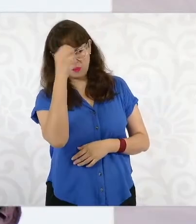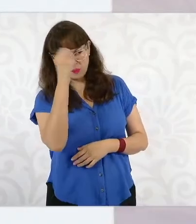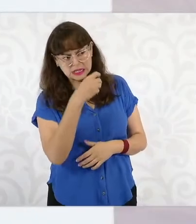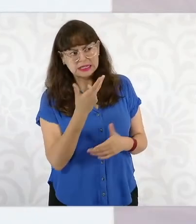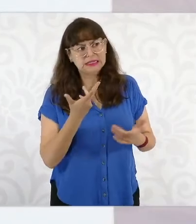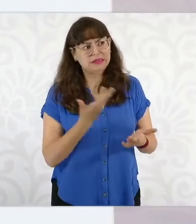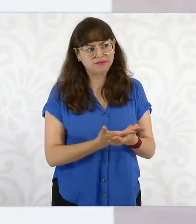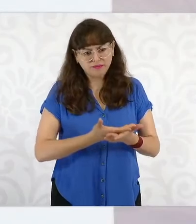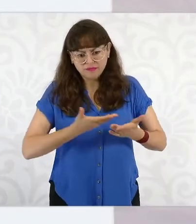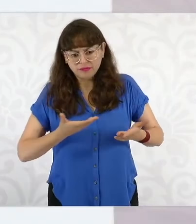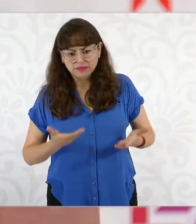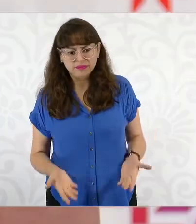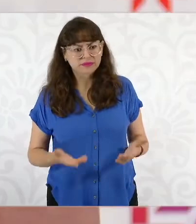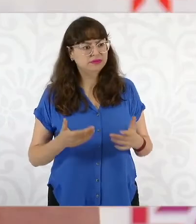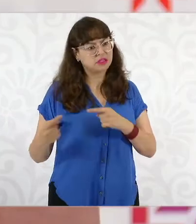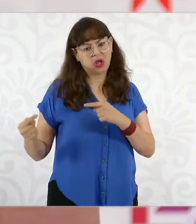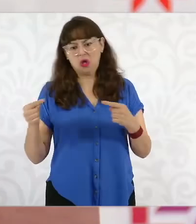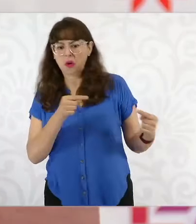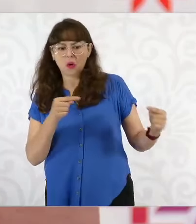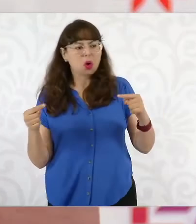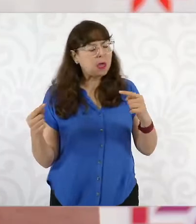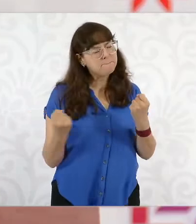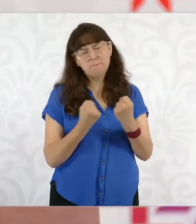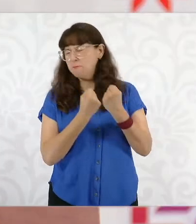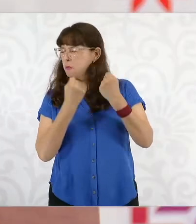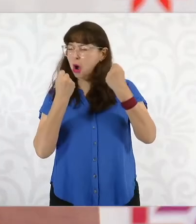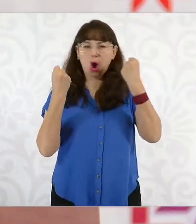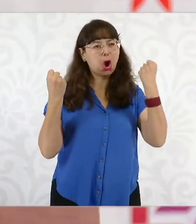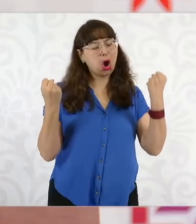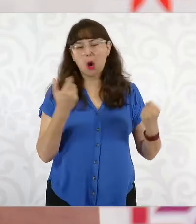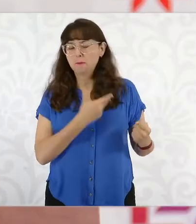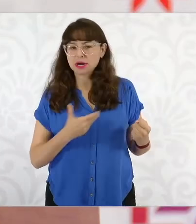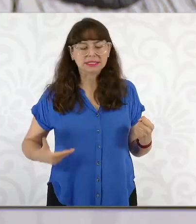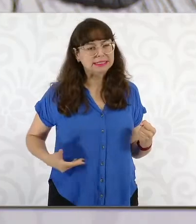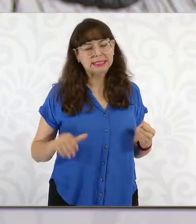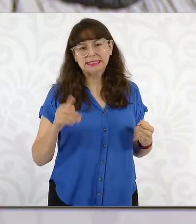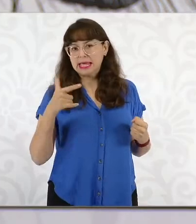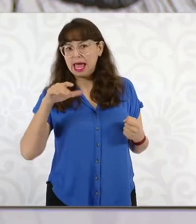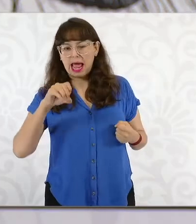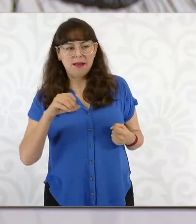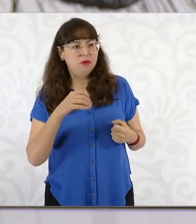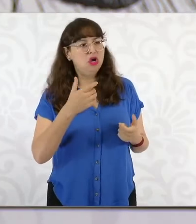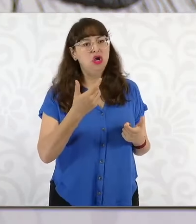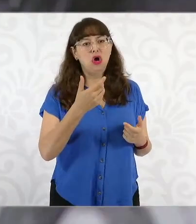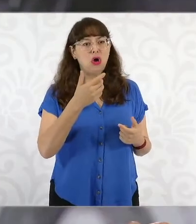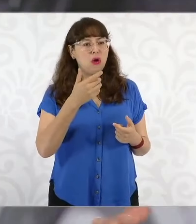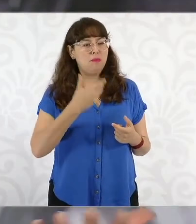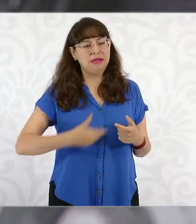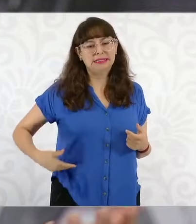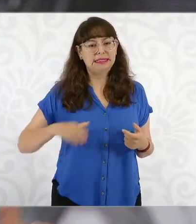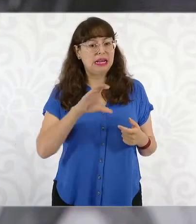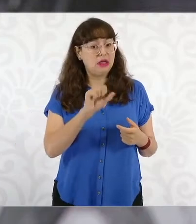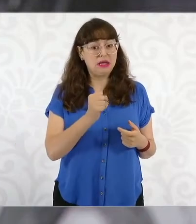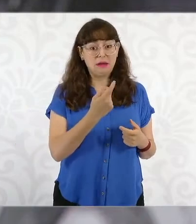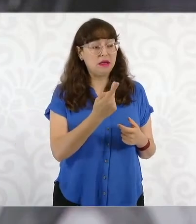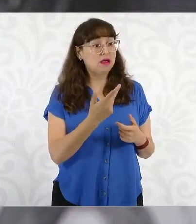que el pleito que traen López Obrador y la presidenta Sheinbaum? Ya